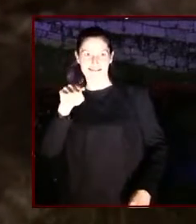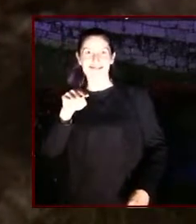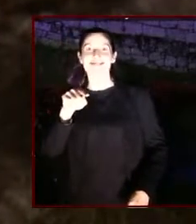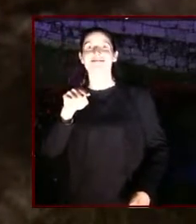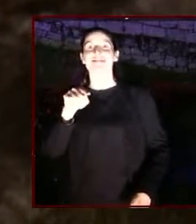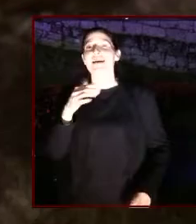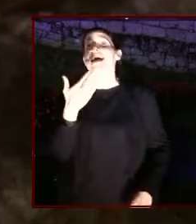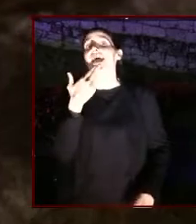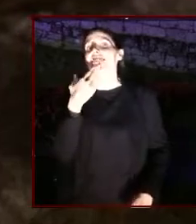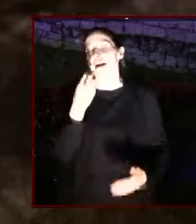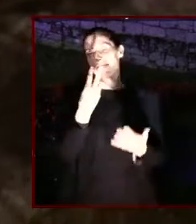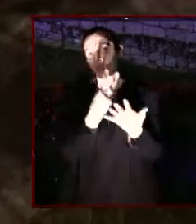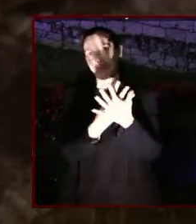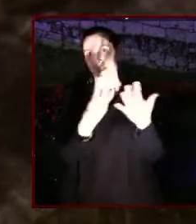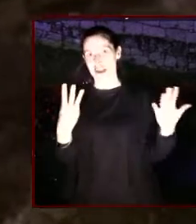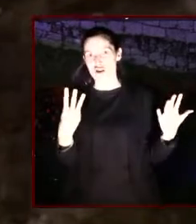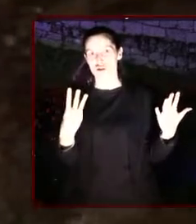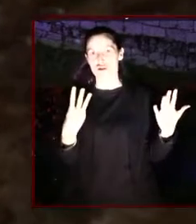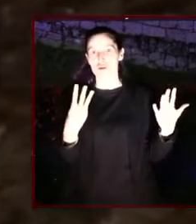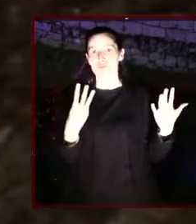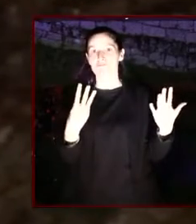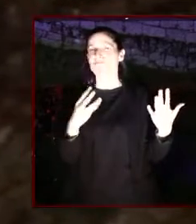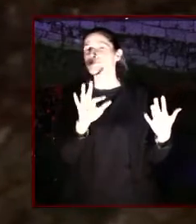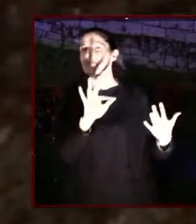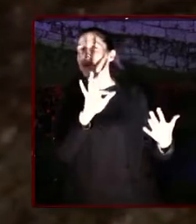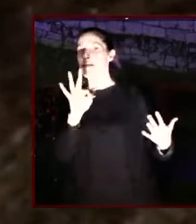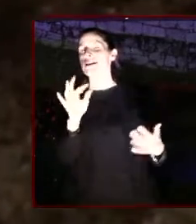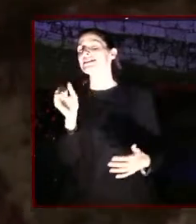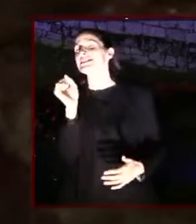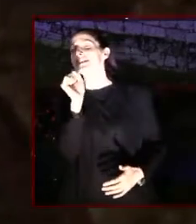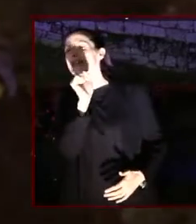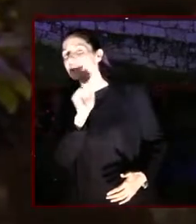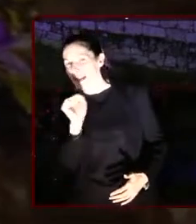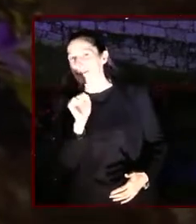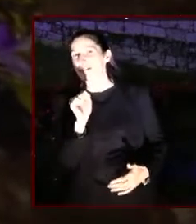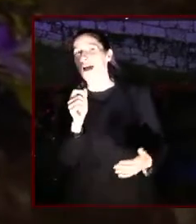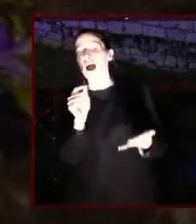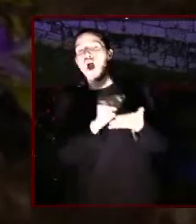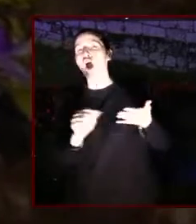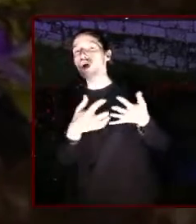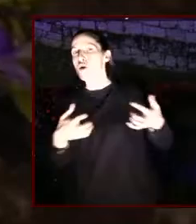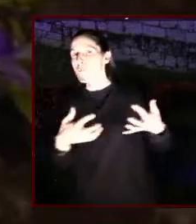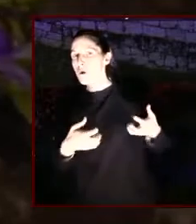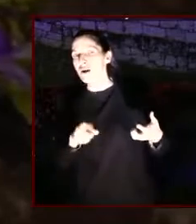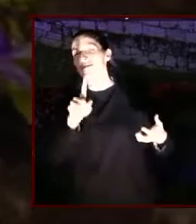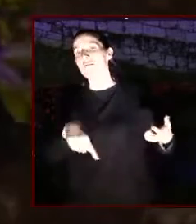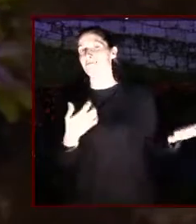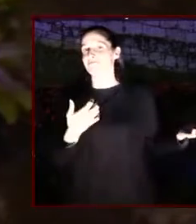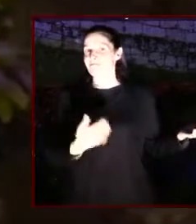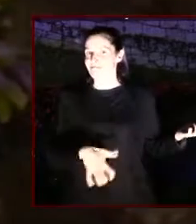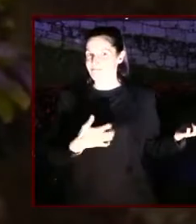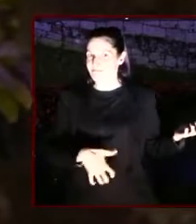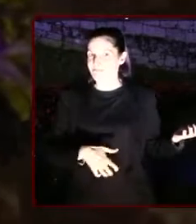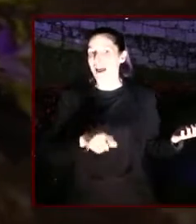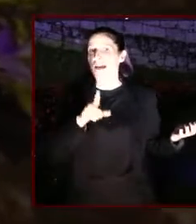E ten 18 anos. Ademais de cantar e compoñer, é guitarrista. E tamén